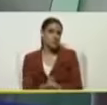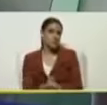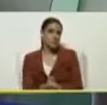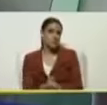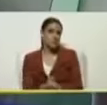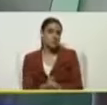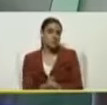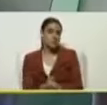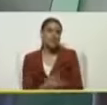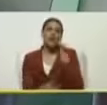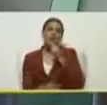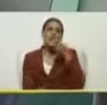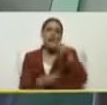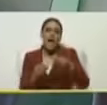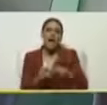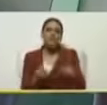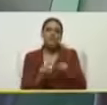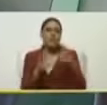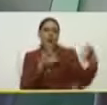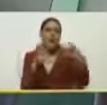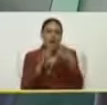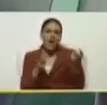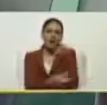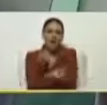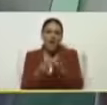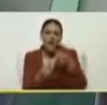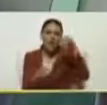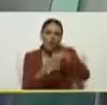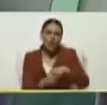¿Quiénes hicieron la guerra económica desde adentro?